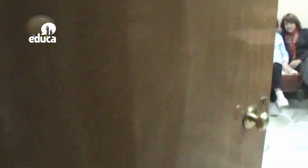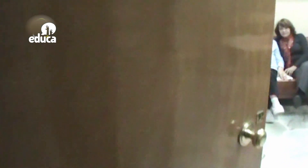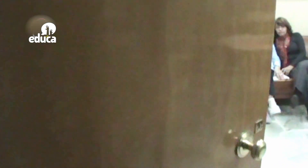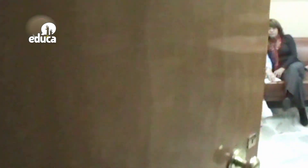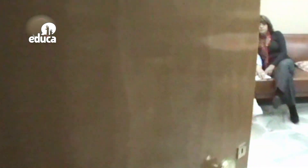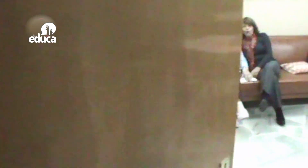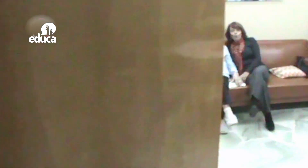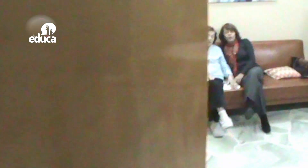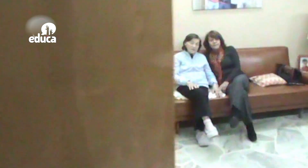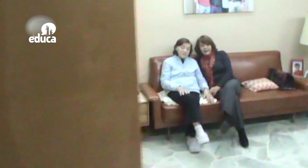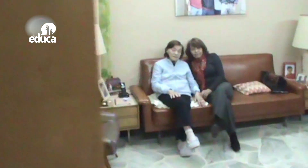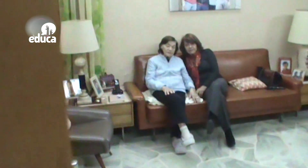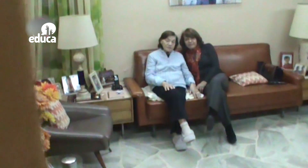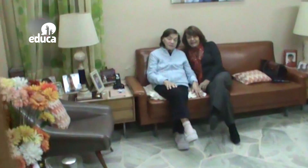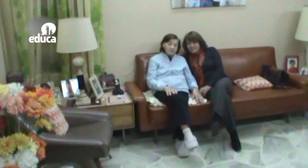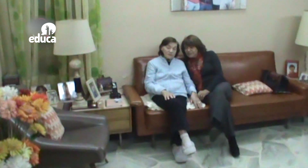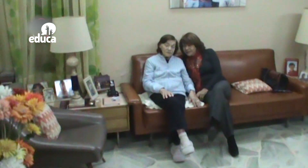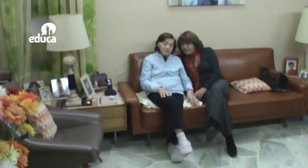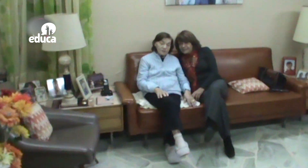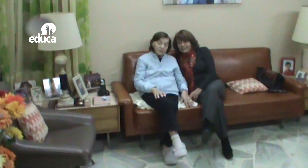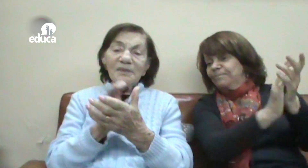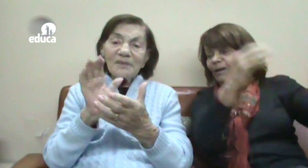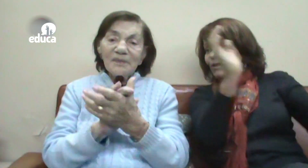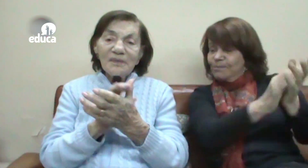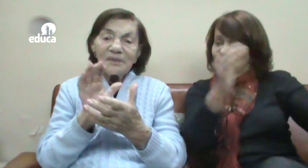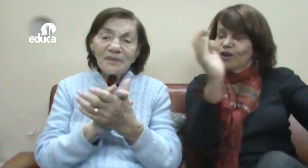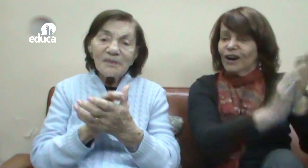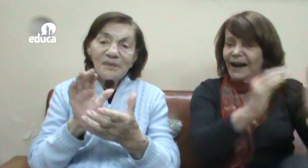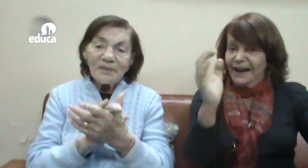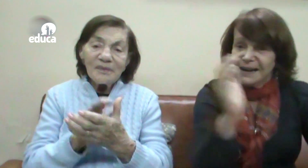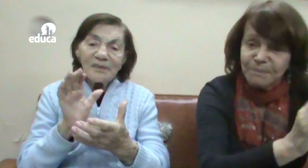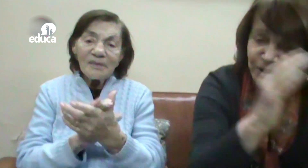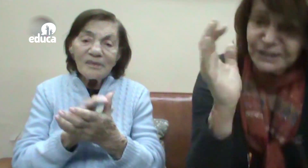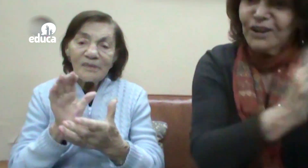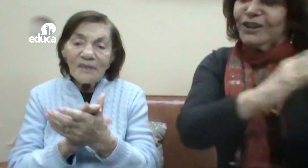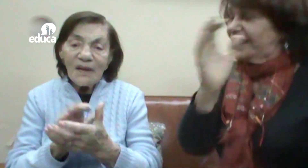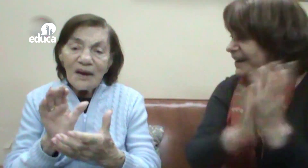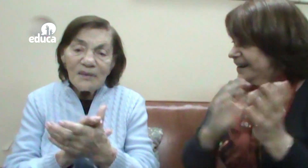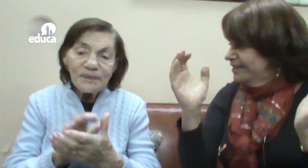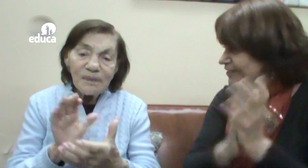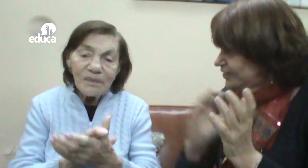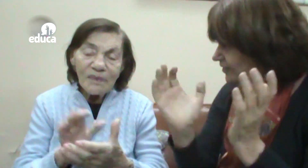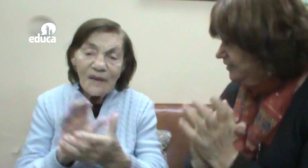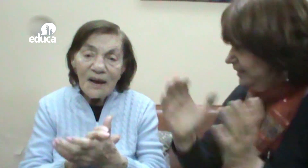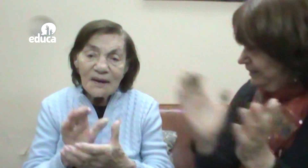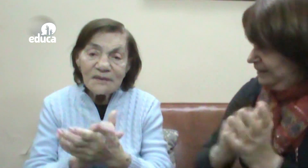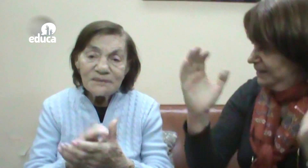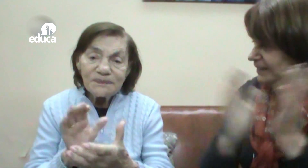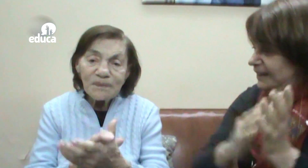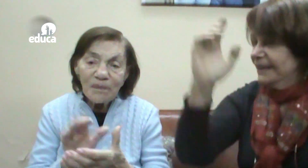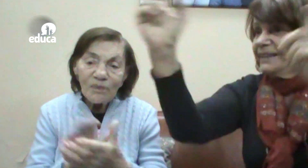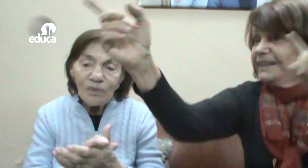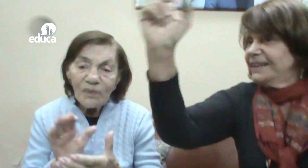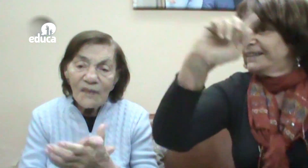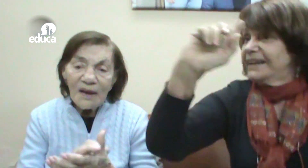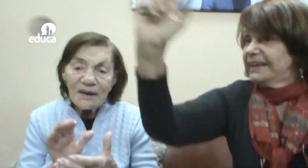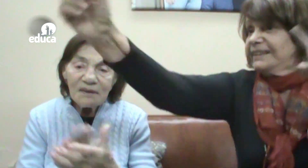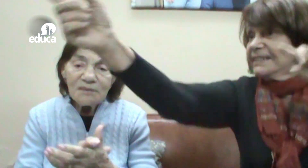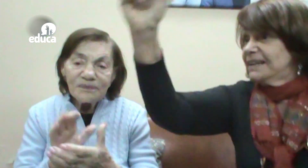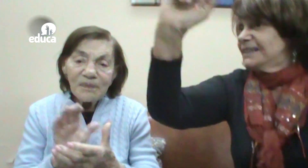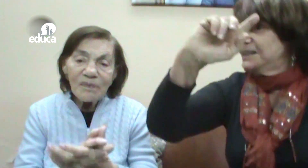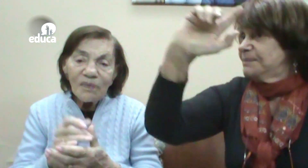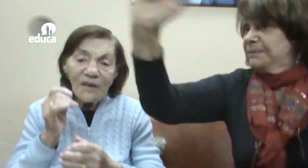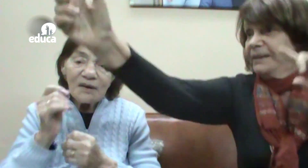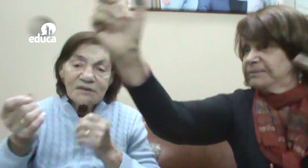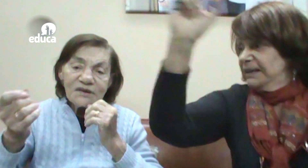me di cuenta que no podía solo necesitaba ayuda creo que tengo la persona y